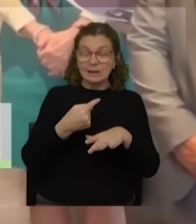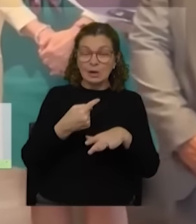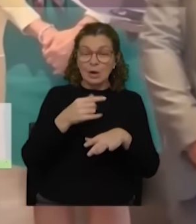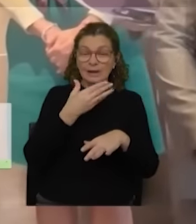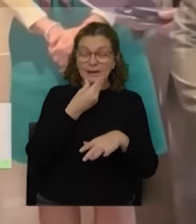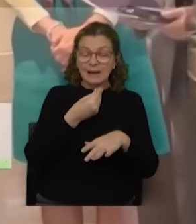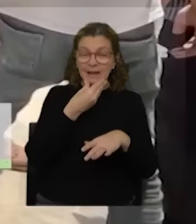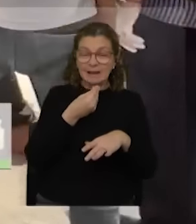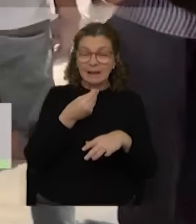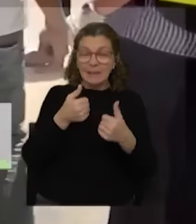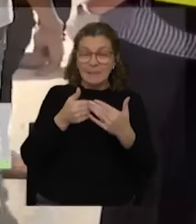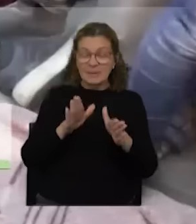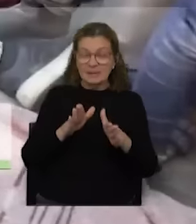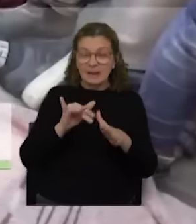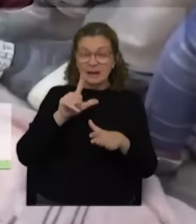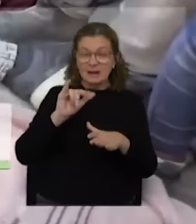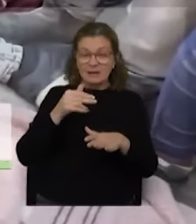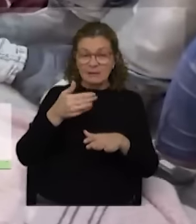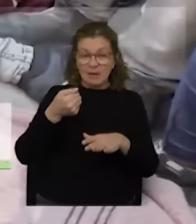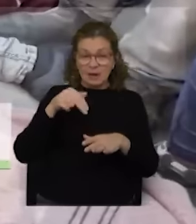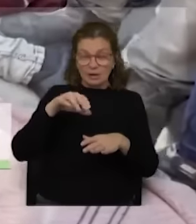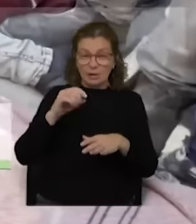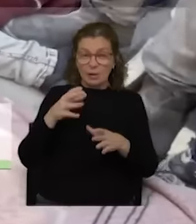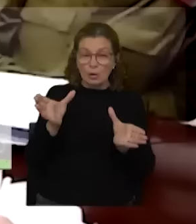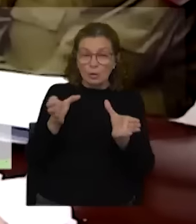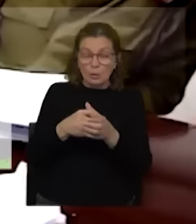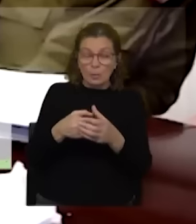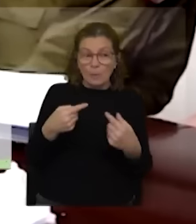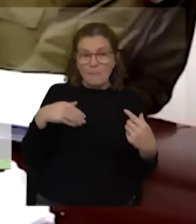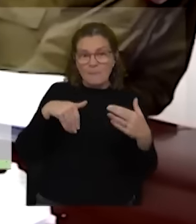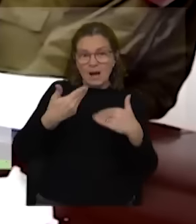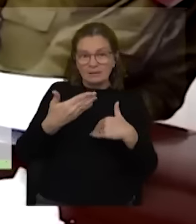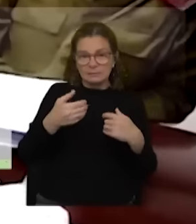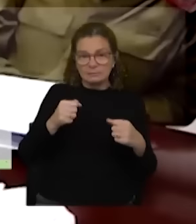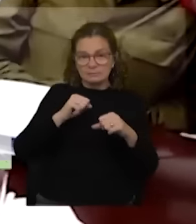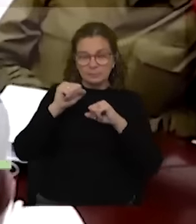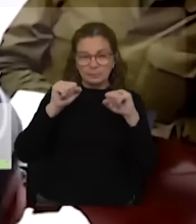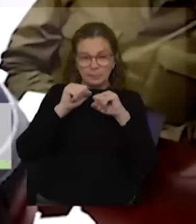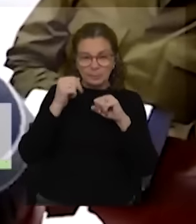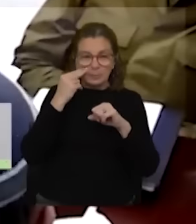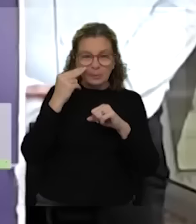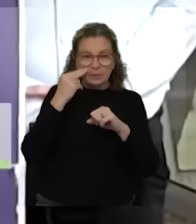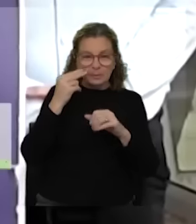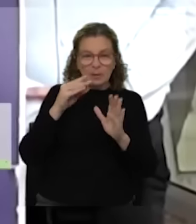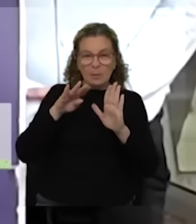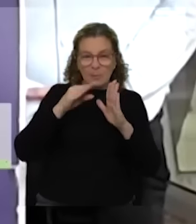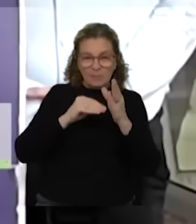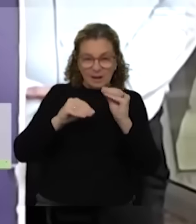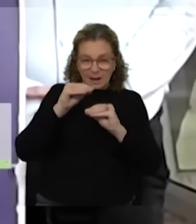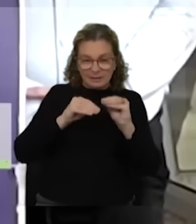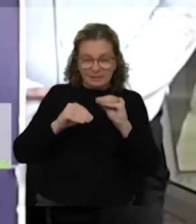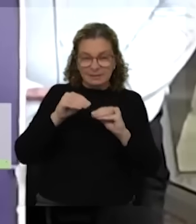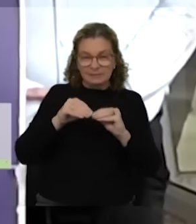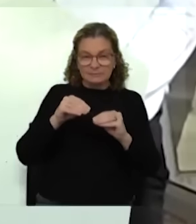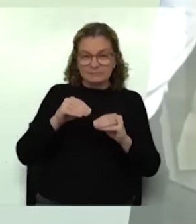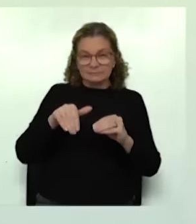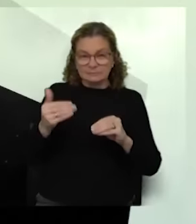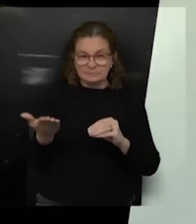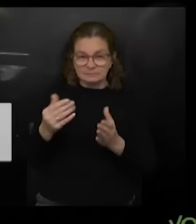inicia operaciones en el Líbano el grupo chiita intensificará sus ataques luego de que telaviva anunciara que fue aprobado un plan para una ofensiva en el país